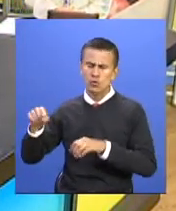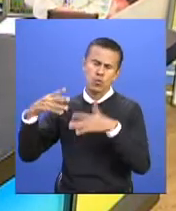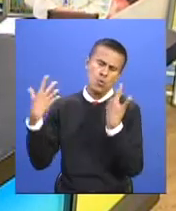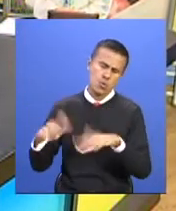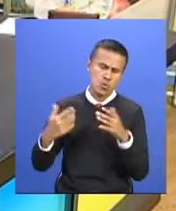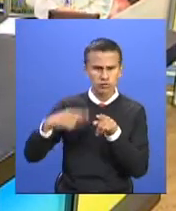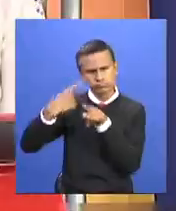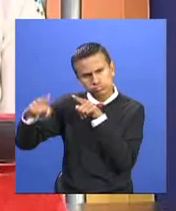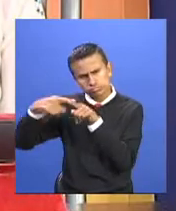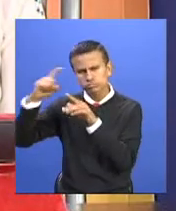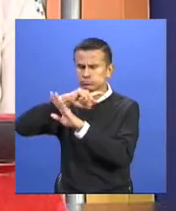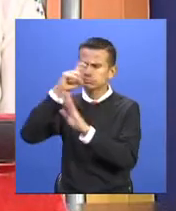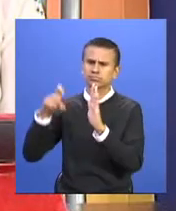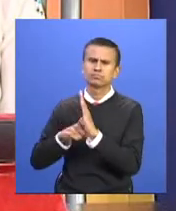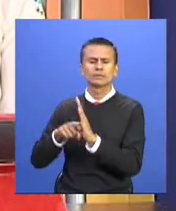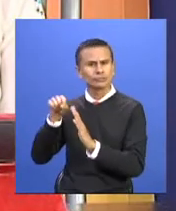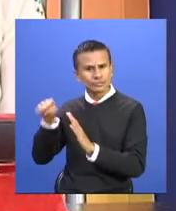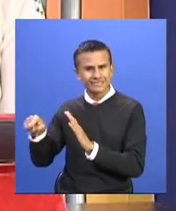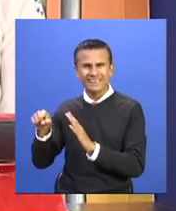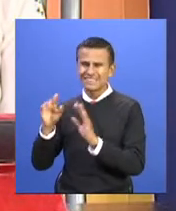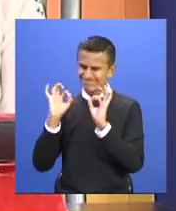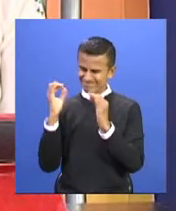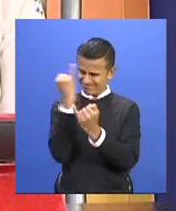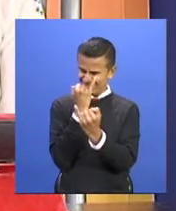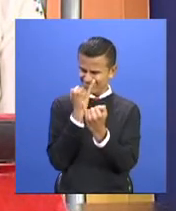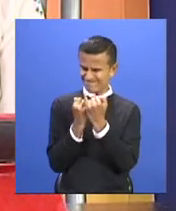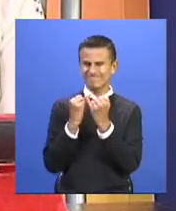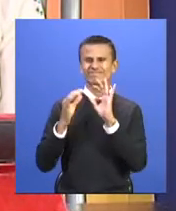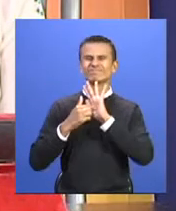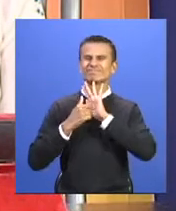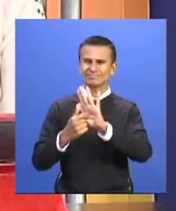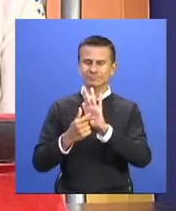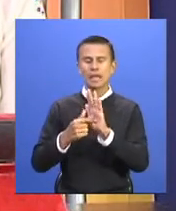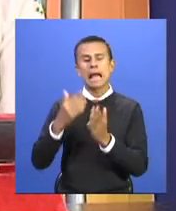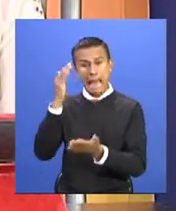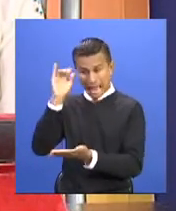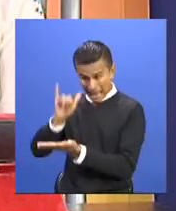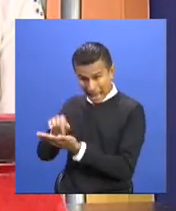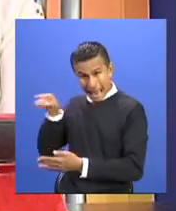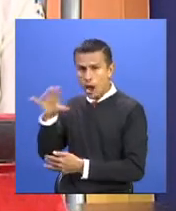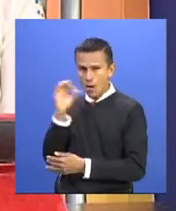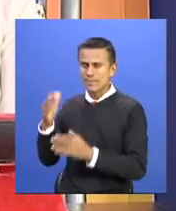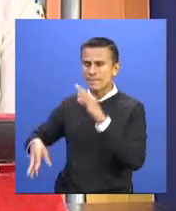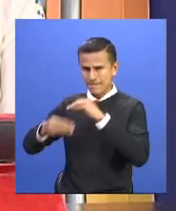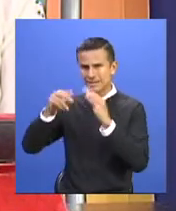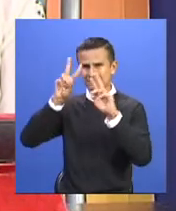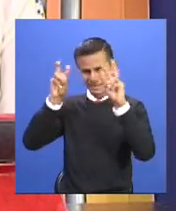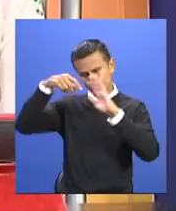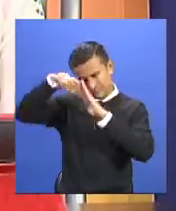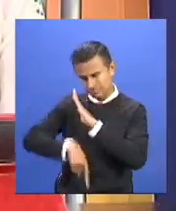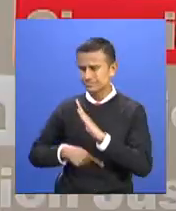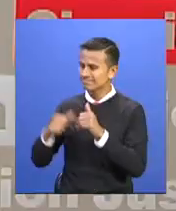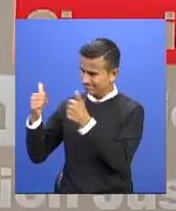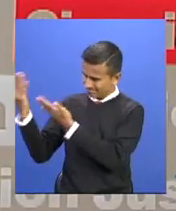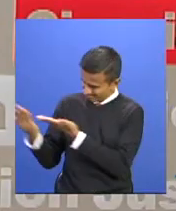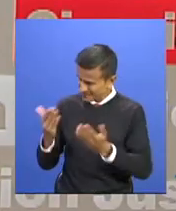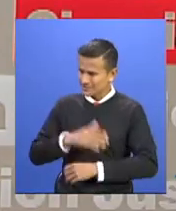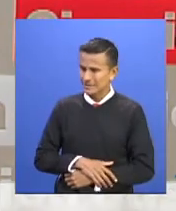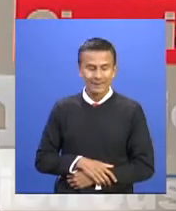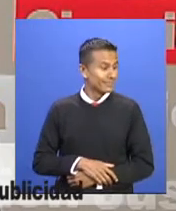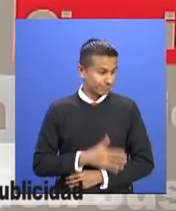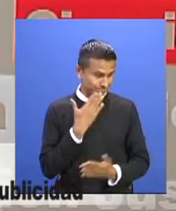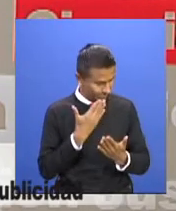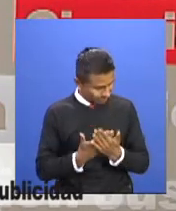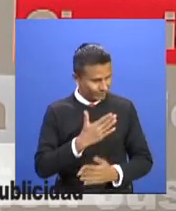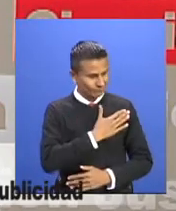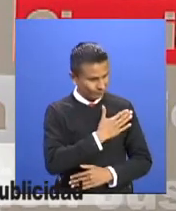un importante acumulado en la investigación precisamente en reputación corporativa. Con él también vamos a profundizar sobre este tema. Bienvenido, decano.